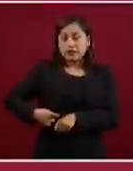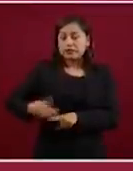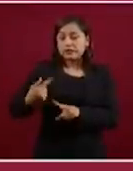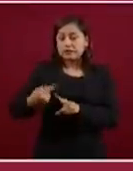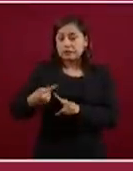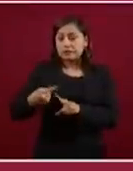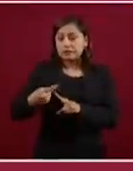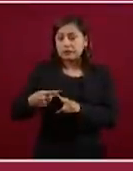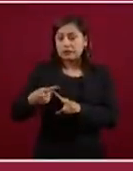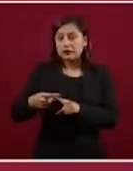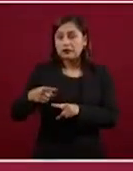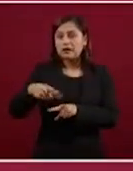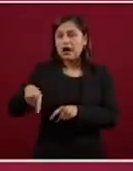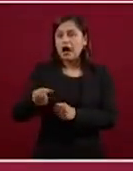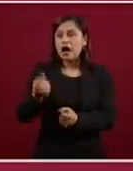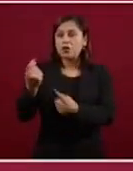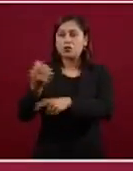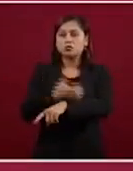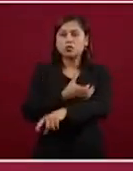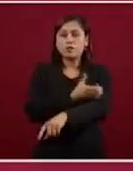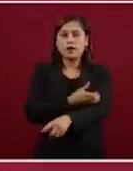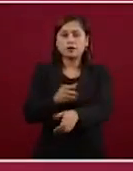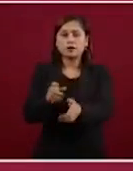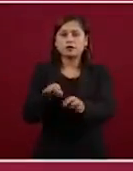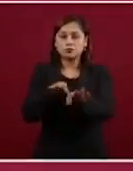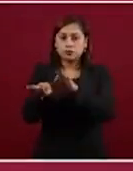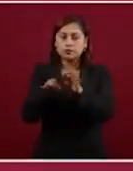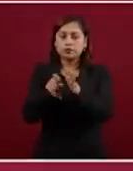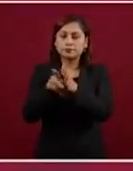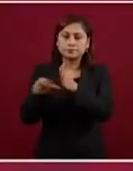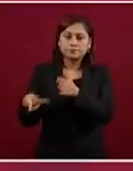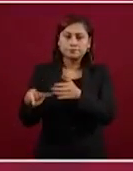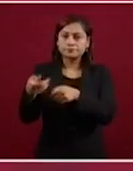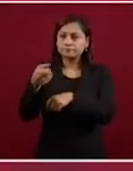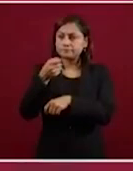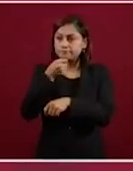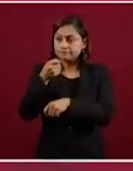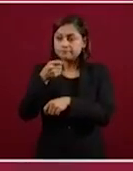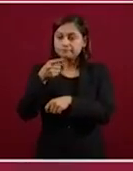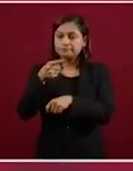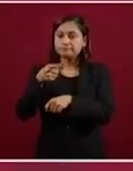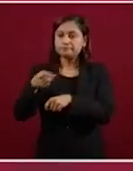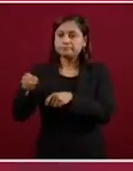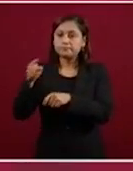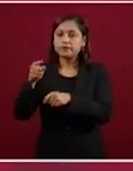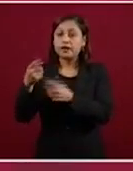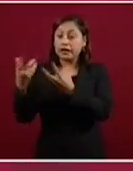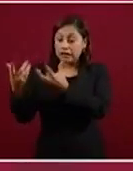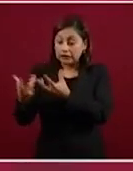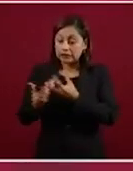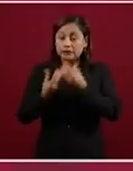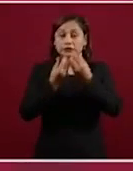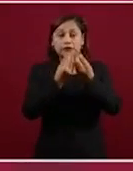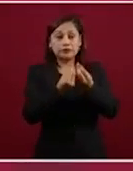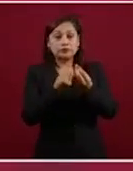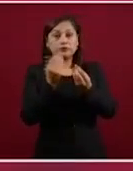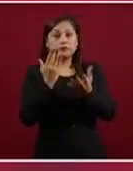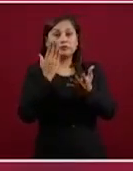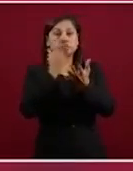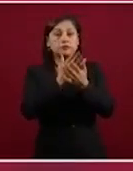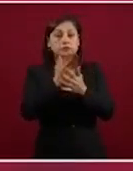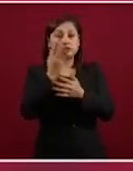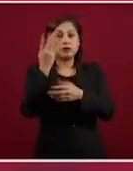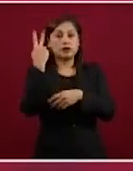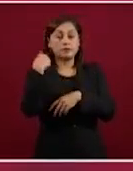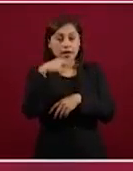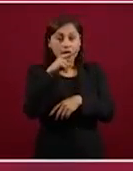los medios que nos acompañan a la gira un accidente que volcó una